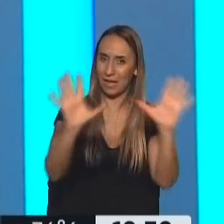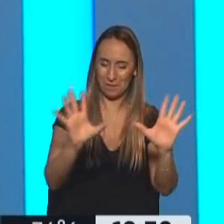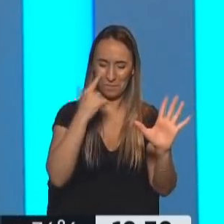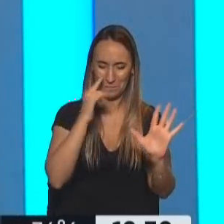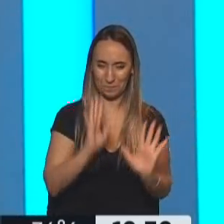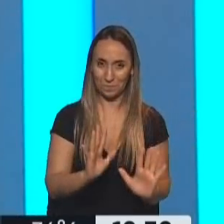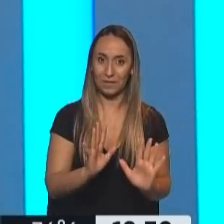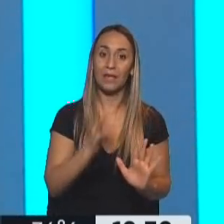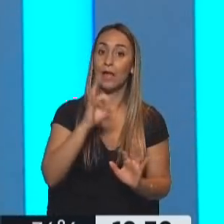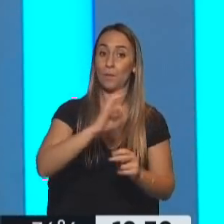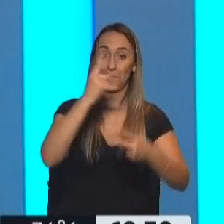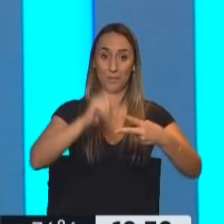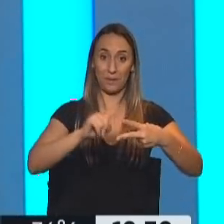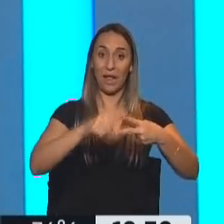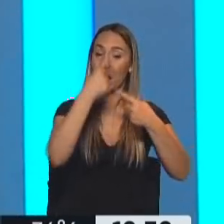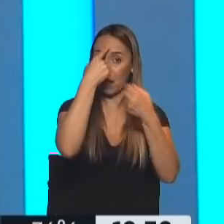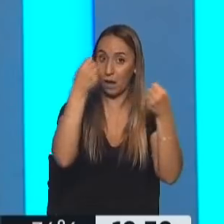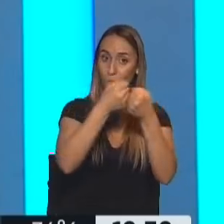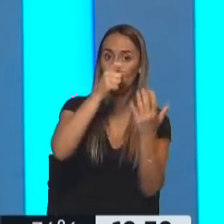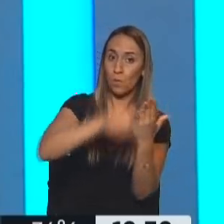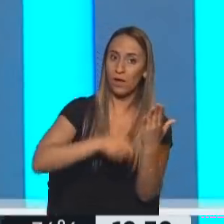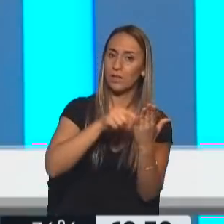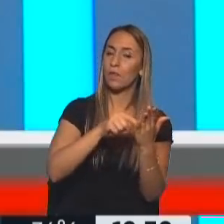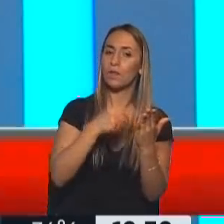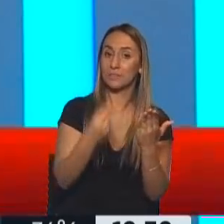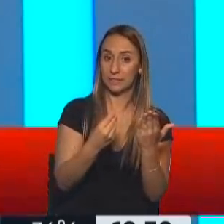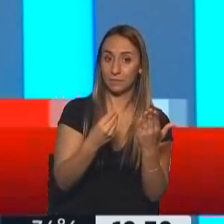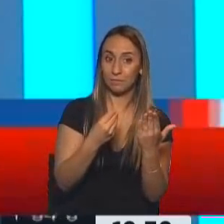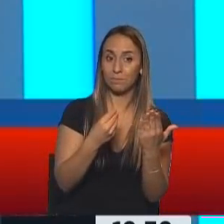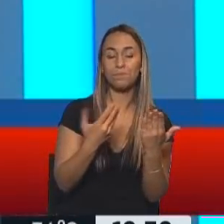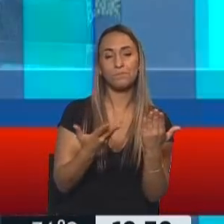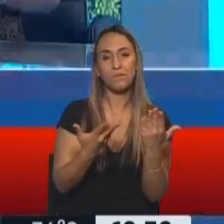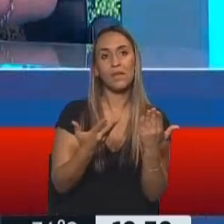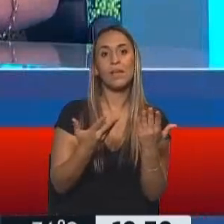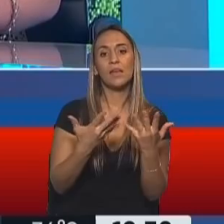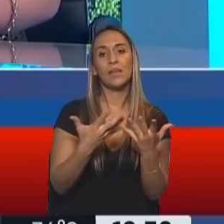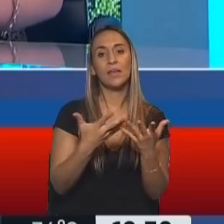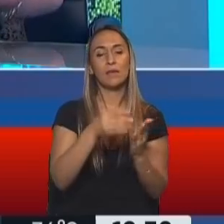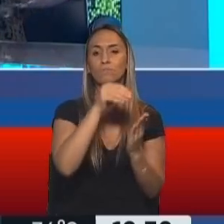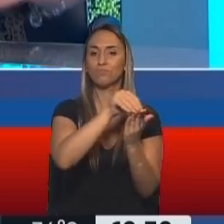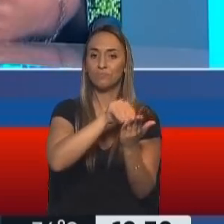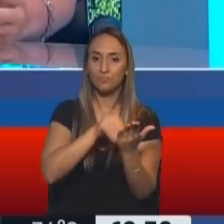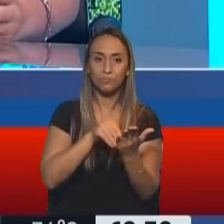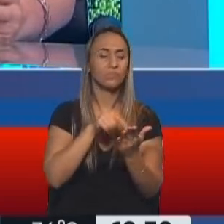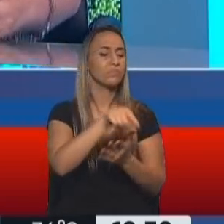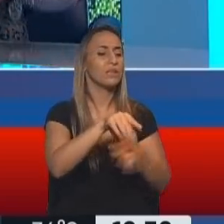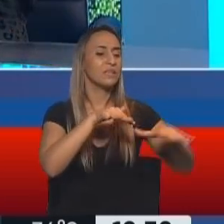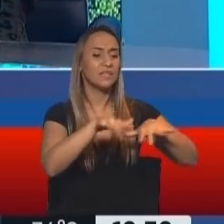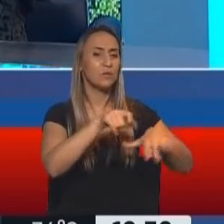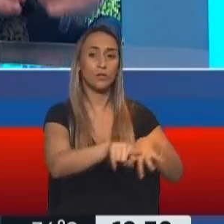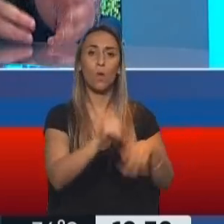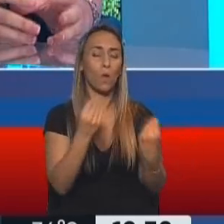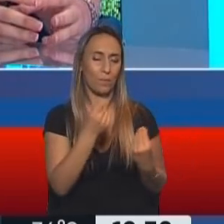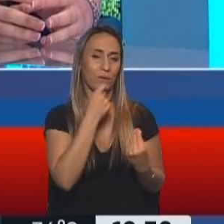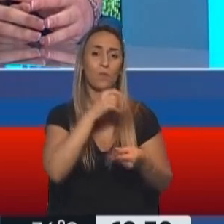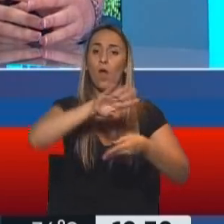básicamente el primer memorándum incluye el contexto, ¿no? El contexto de deuda heredada por Mauricio Macri,